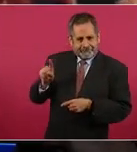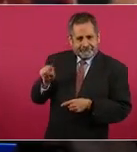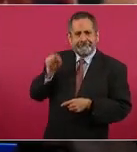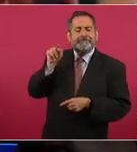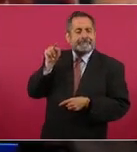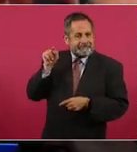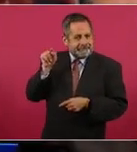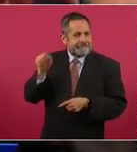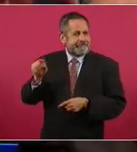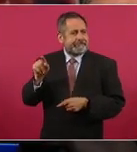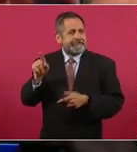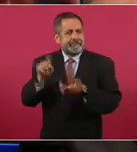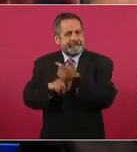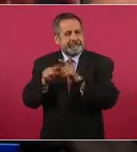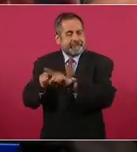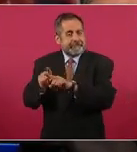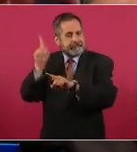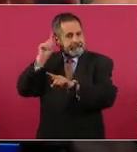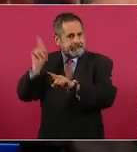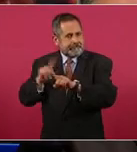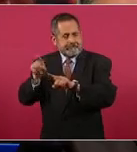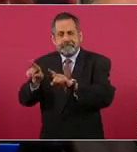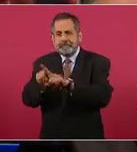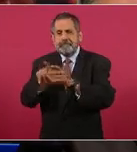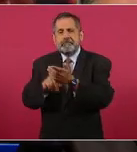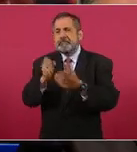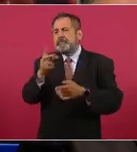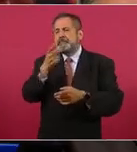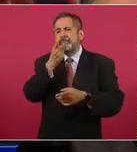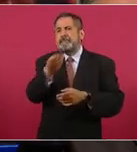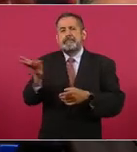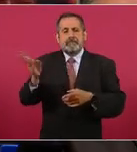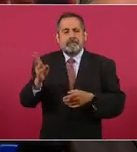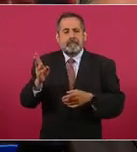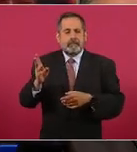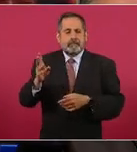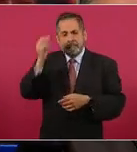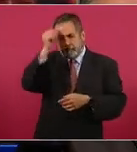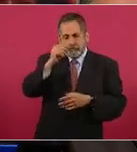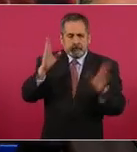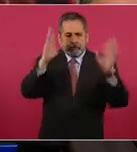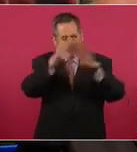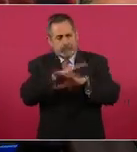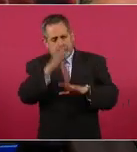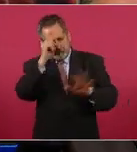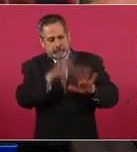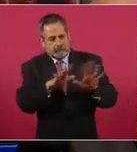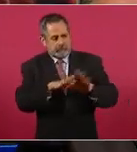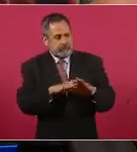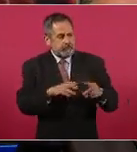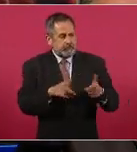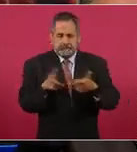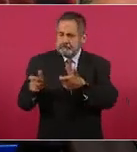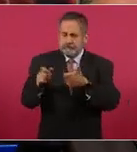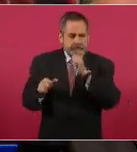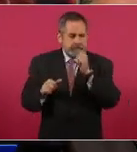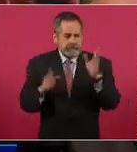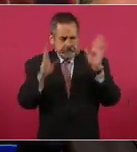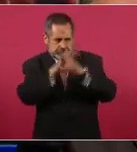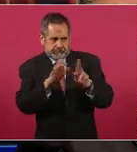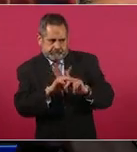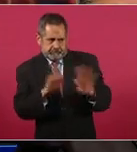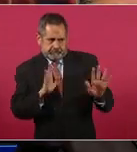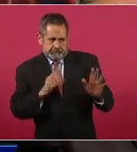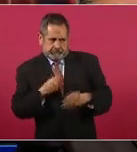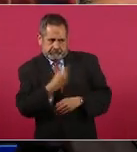sí se puede dar una especie, bueno, sí lo plantean, de amnistía a cambio de que depongan las armas. Preguntarle en el tema